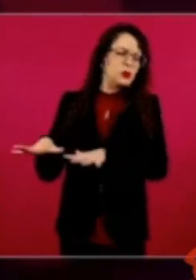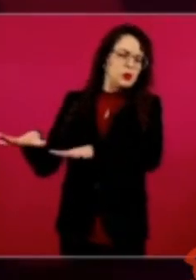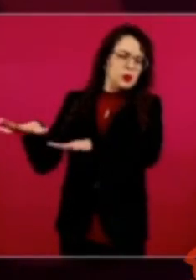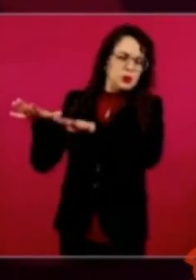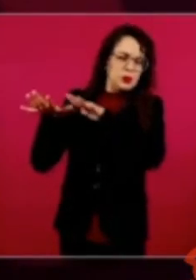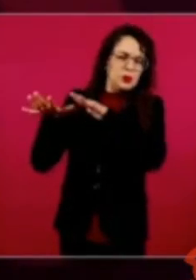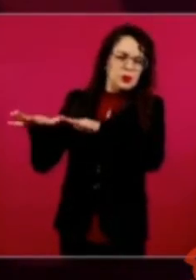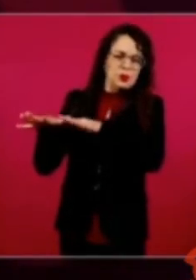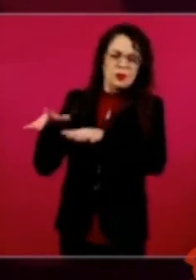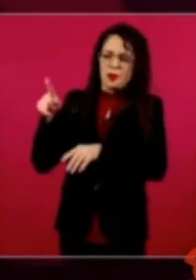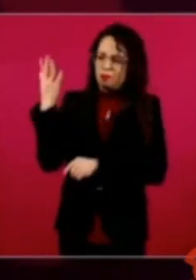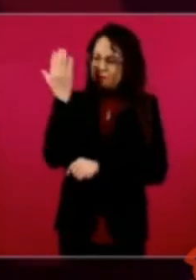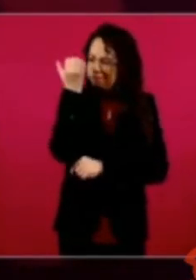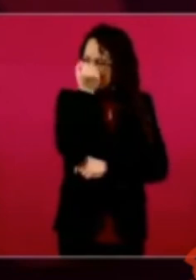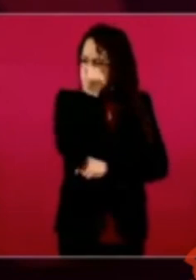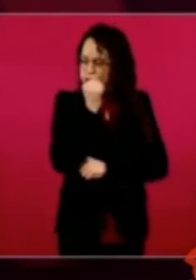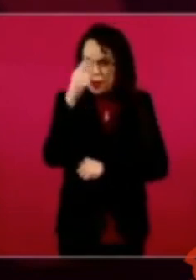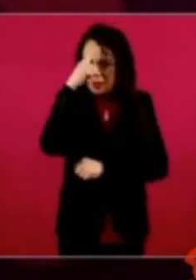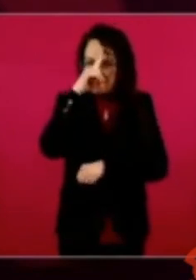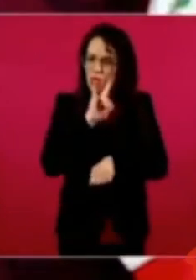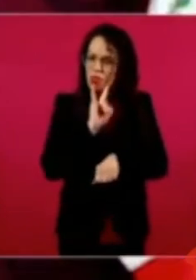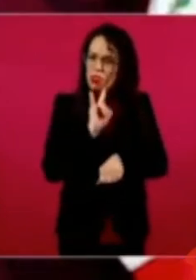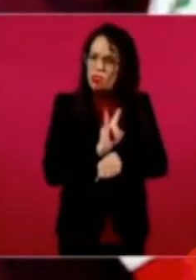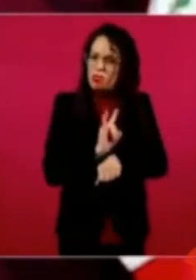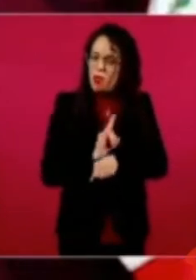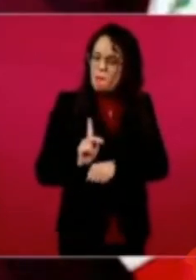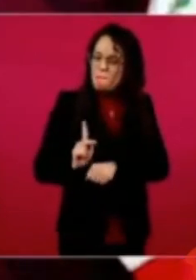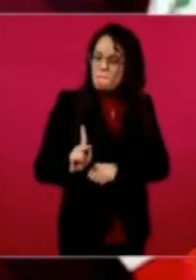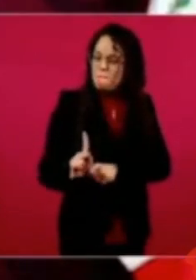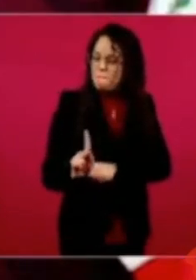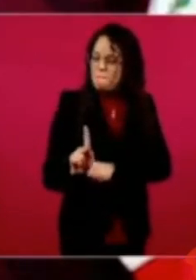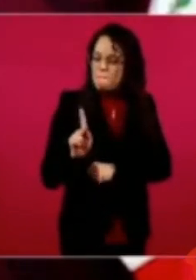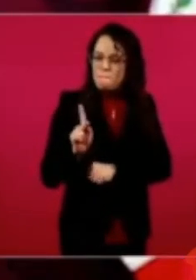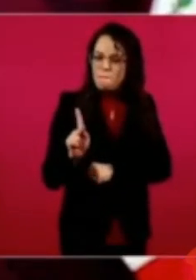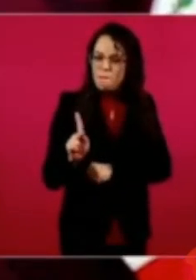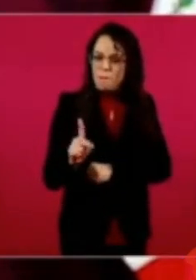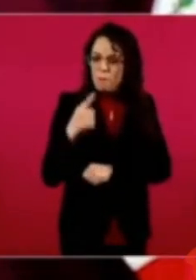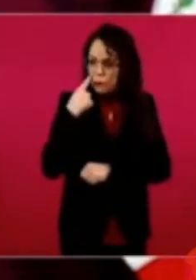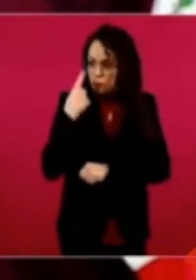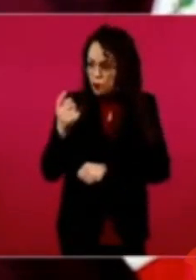y él fue el creador de este régimen que está